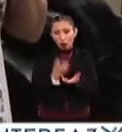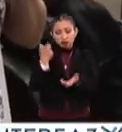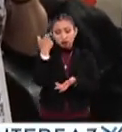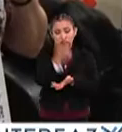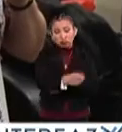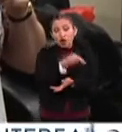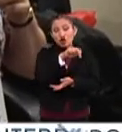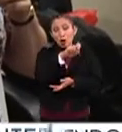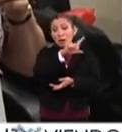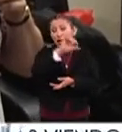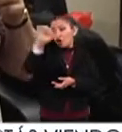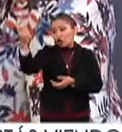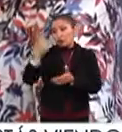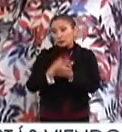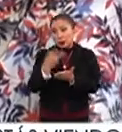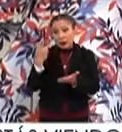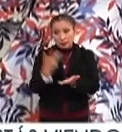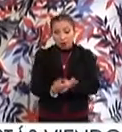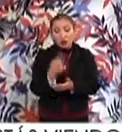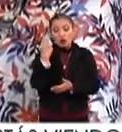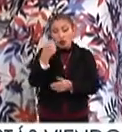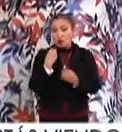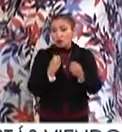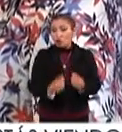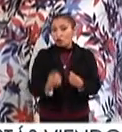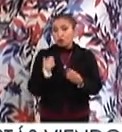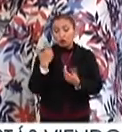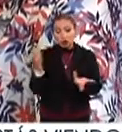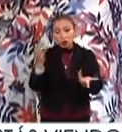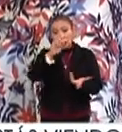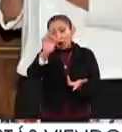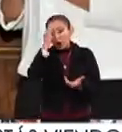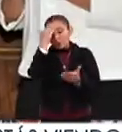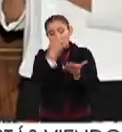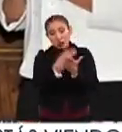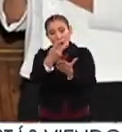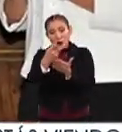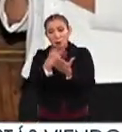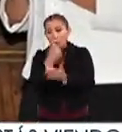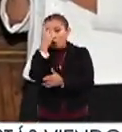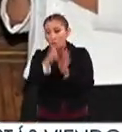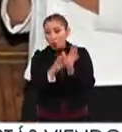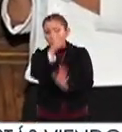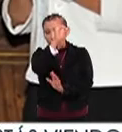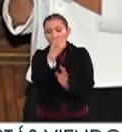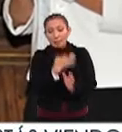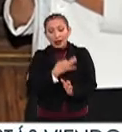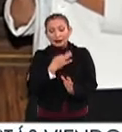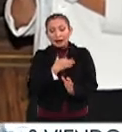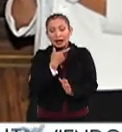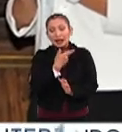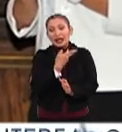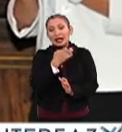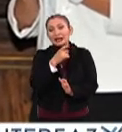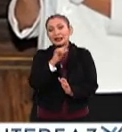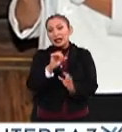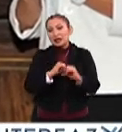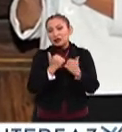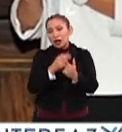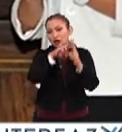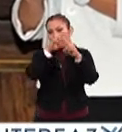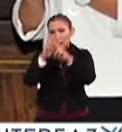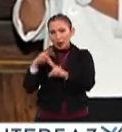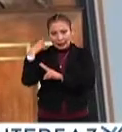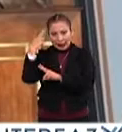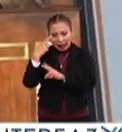ofrece el Nobel en otros premios, y una numerosa cantidad de reconocimientos, entre los que destacan la medalla Herschel de la Sociedad